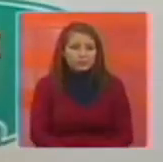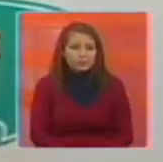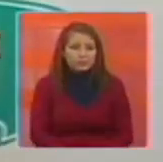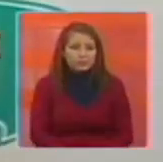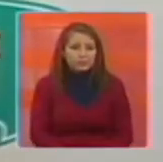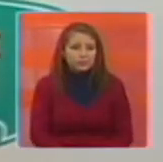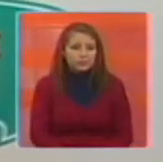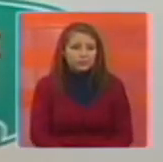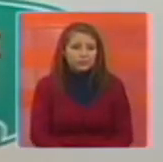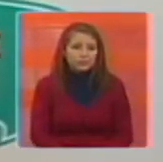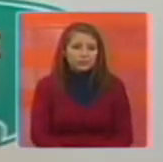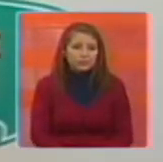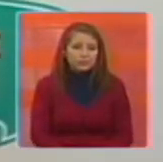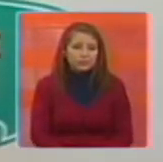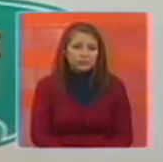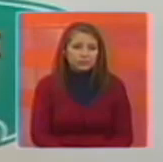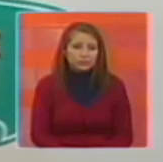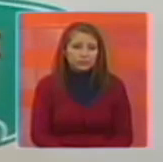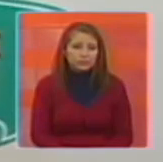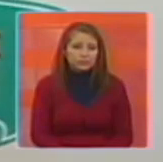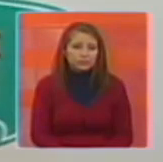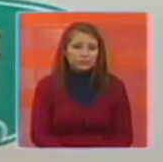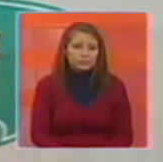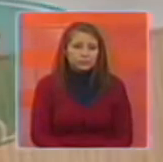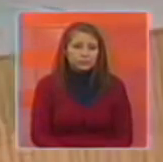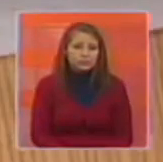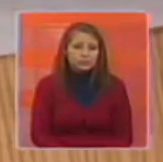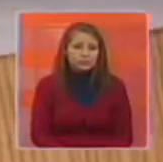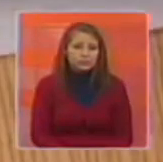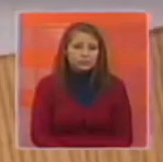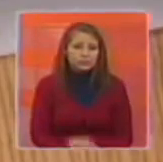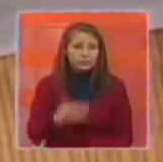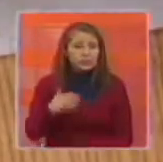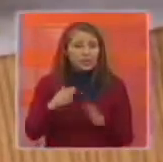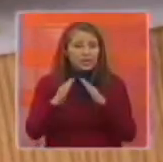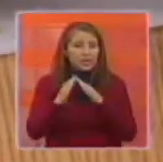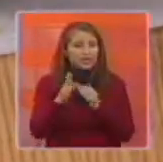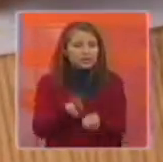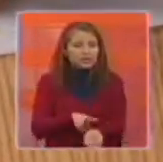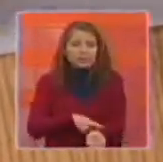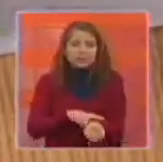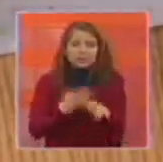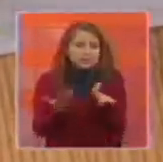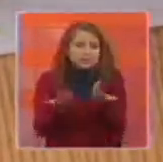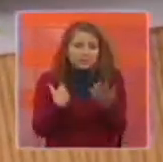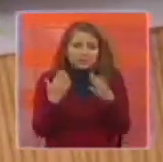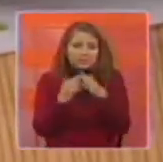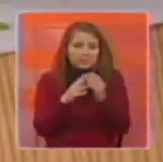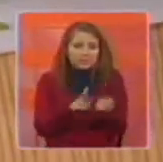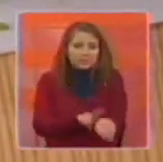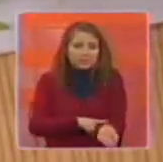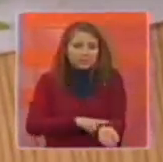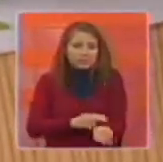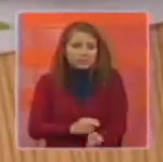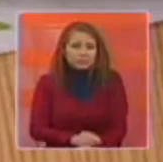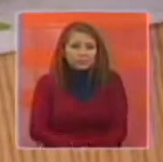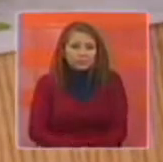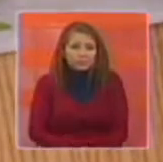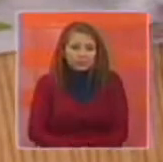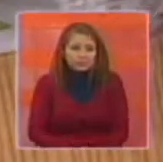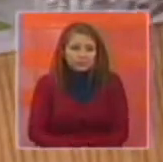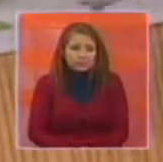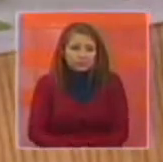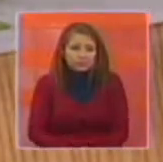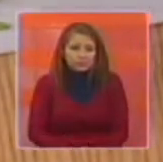Pues al menos siempre es como una costumbre, ¿no? En mi casa. ¿ya? Ya está bien